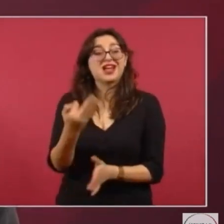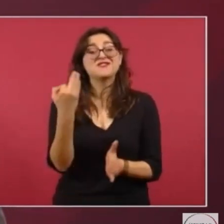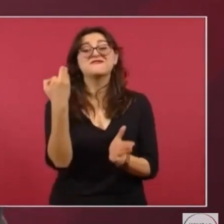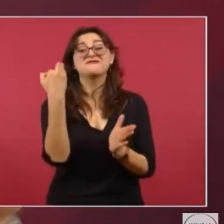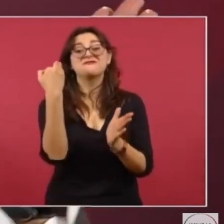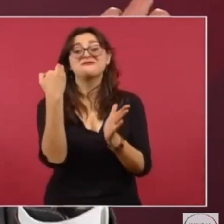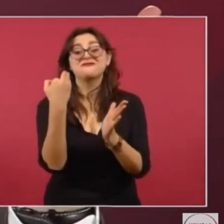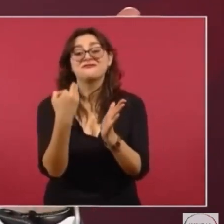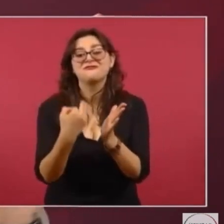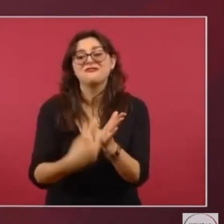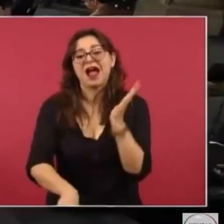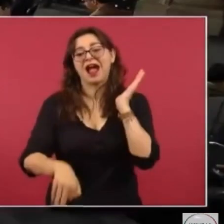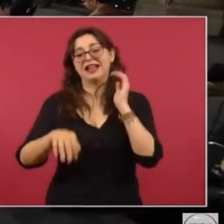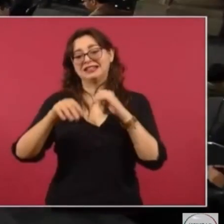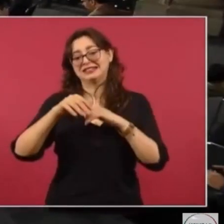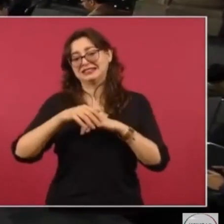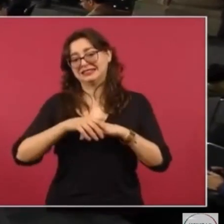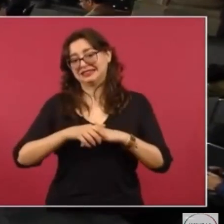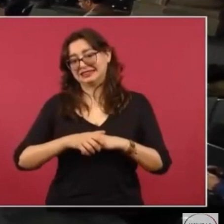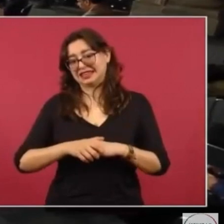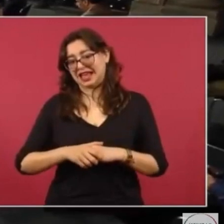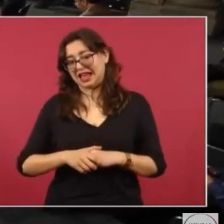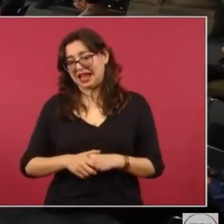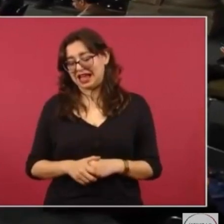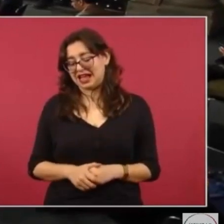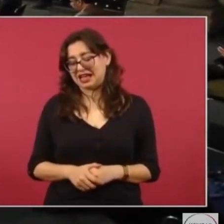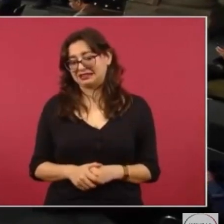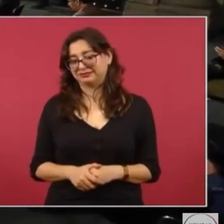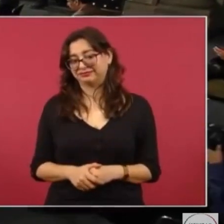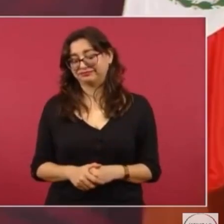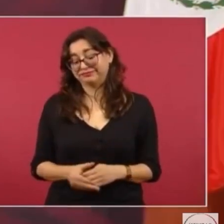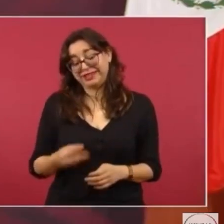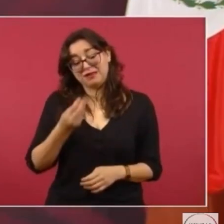porque así lo establece una tesis,